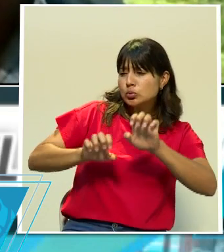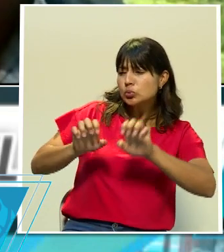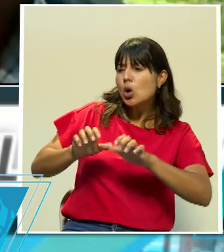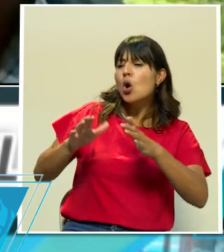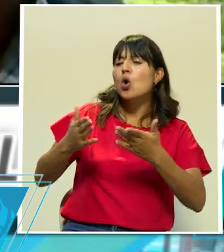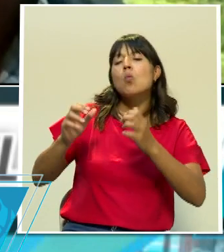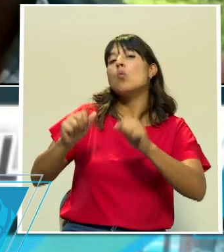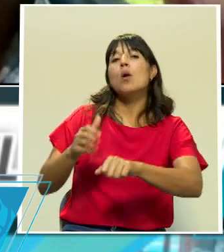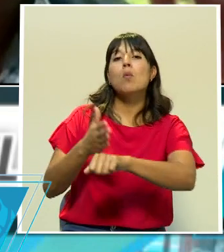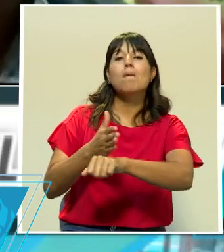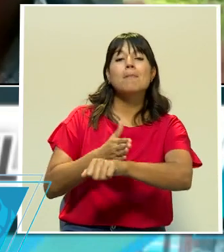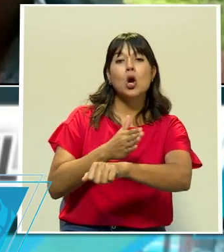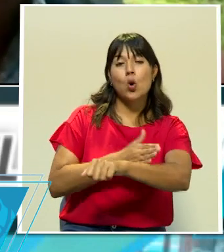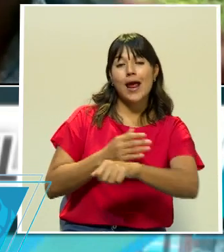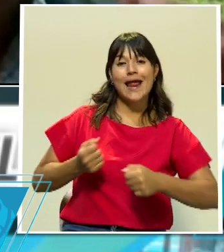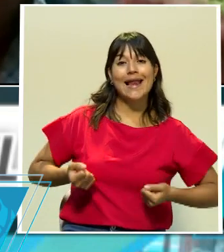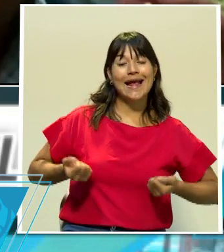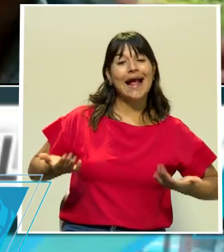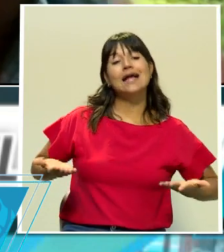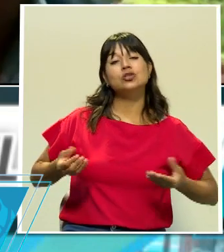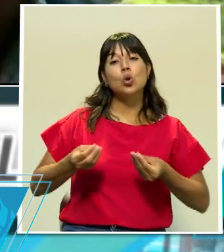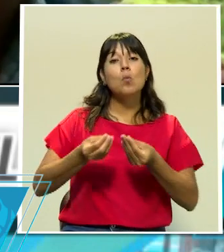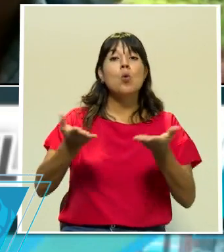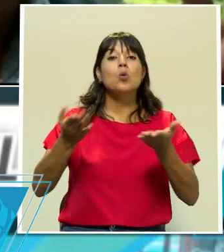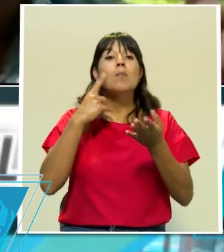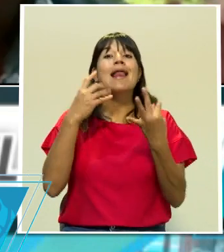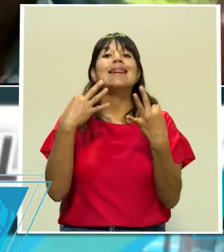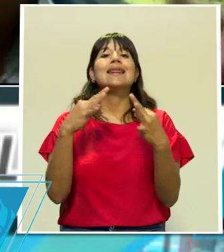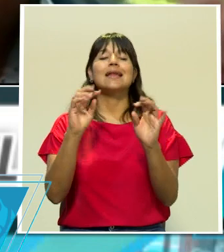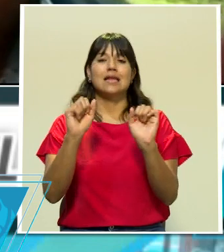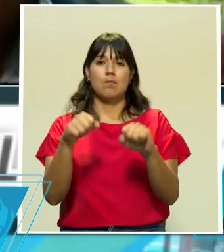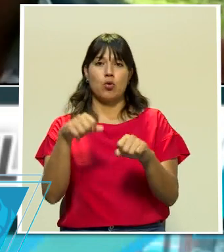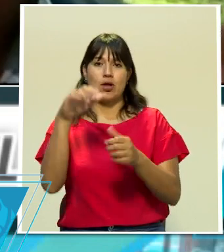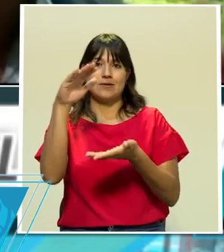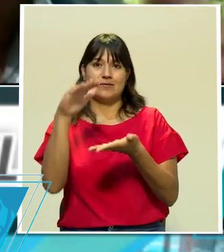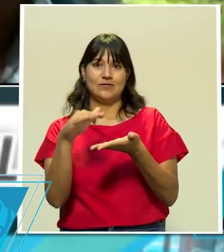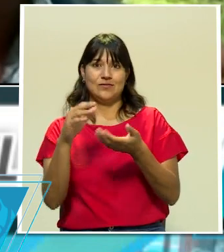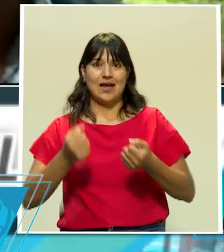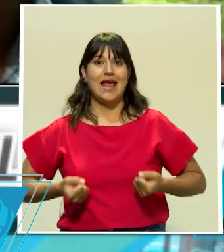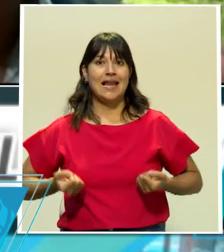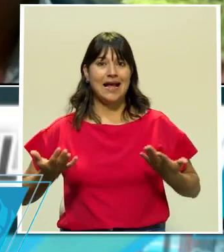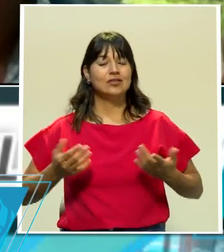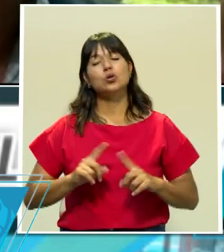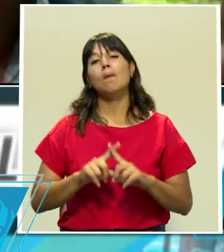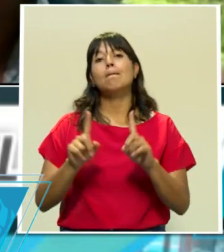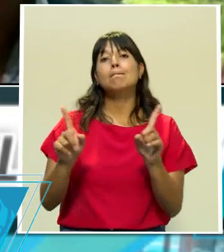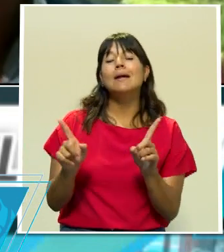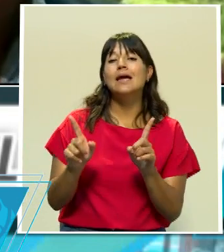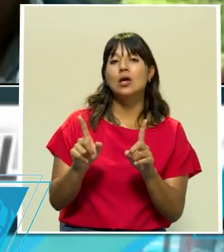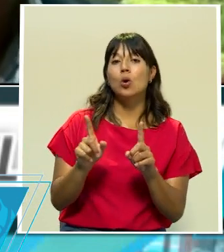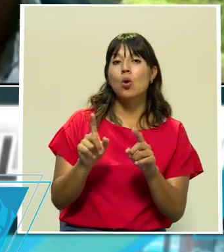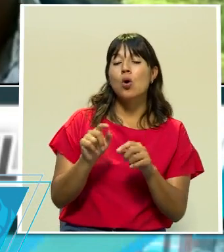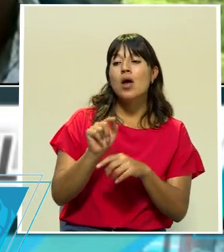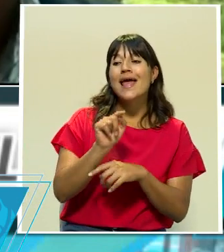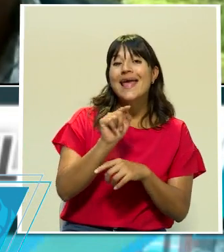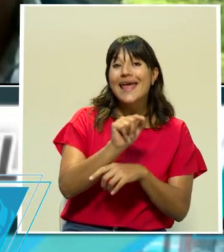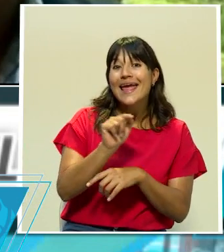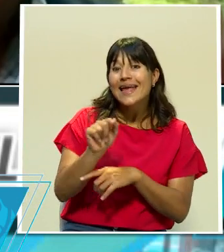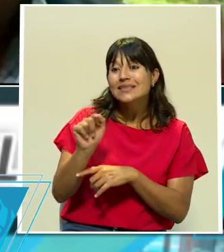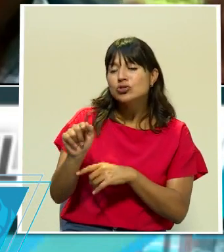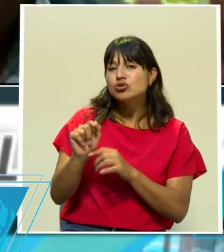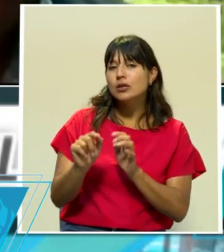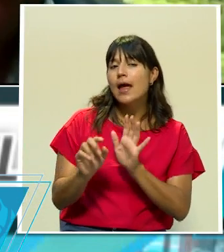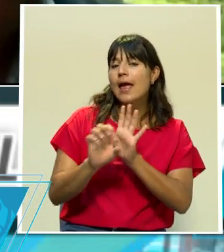de los programas públicos para tratar de hacer esa reducción. Pero todas esas medidas que estoy mencionando son medidas de mediano y largo